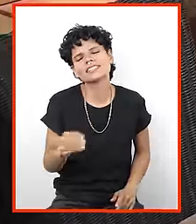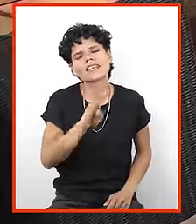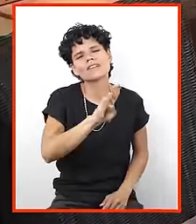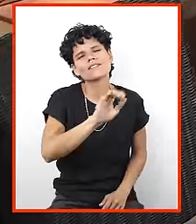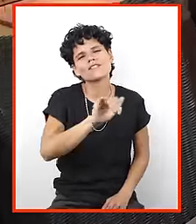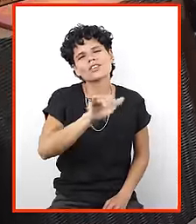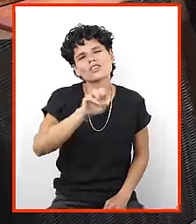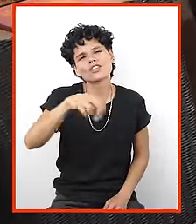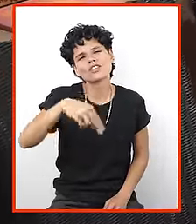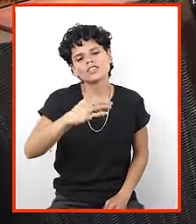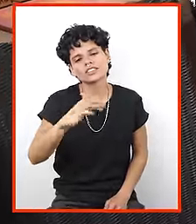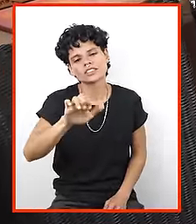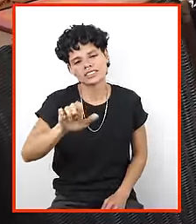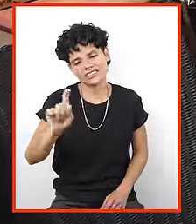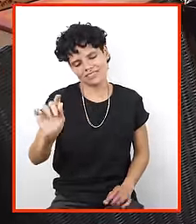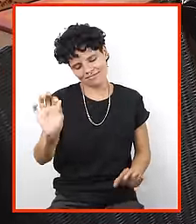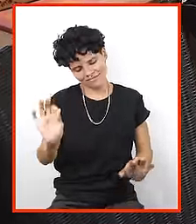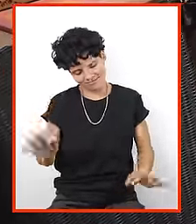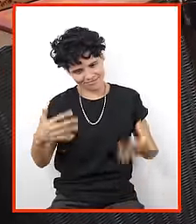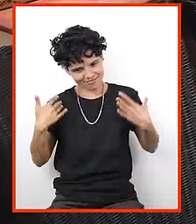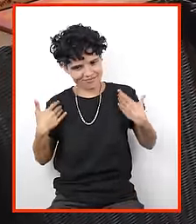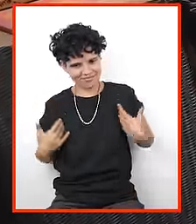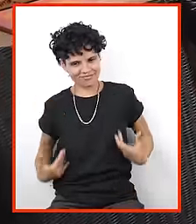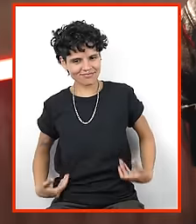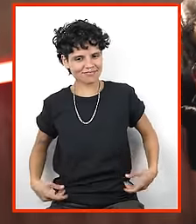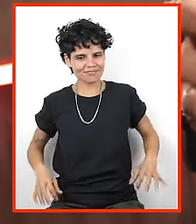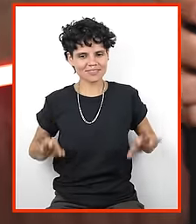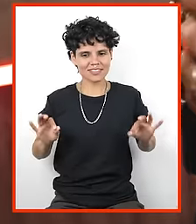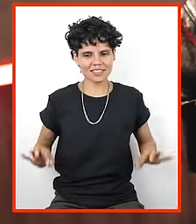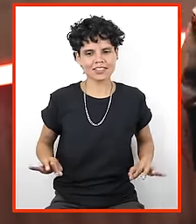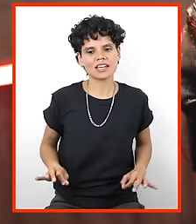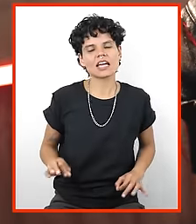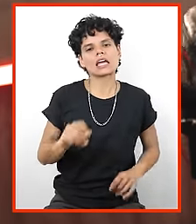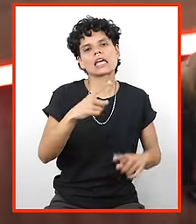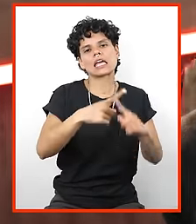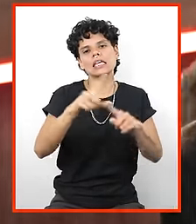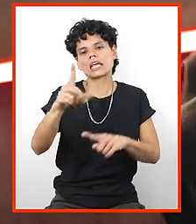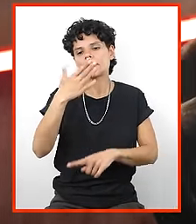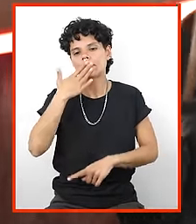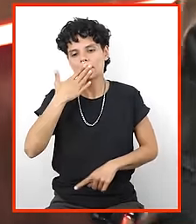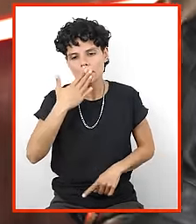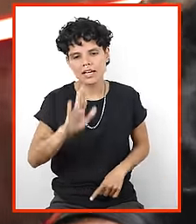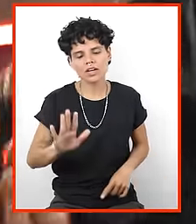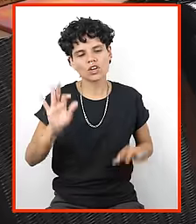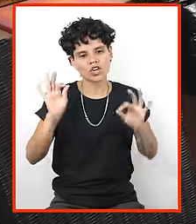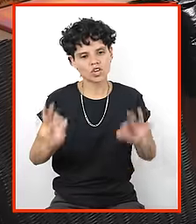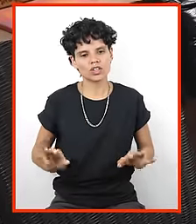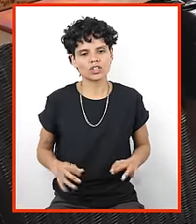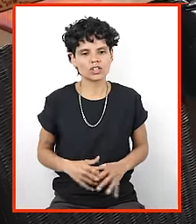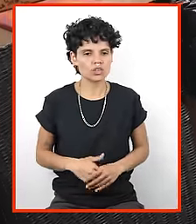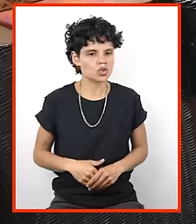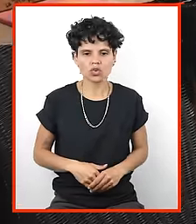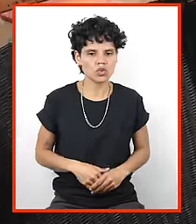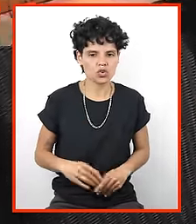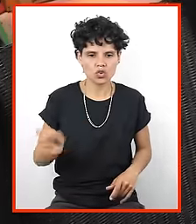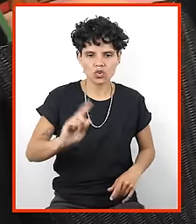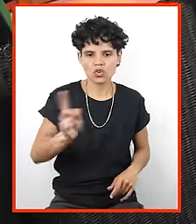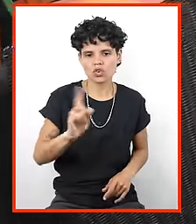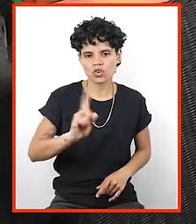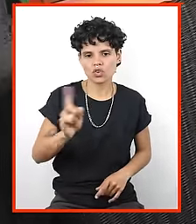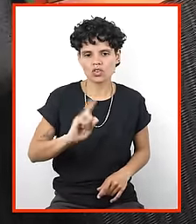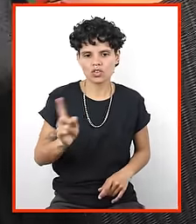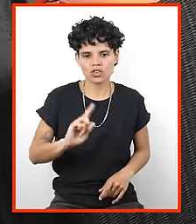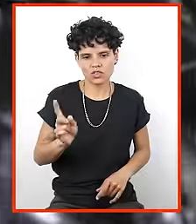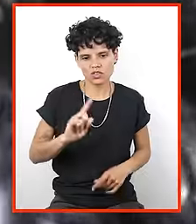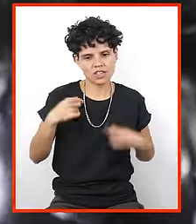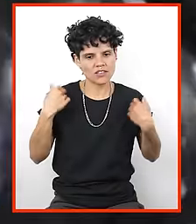Beyoncé! Sí, ¿viste? Me gusta, hubiera sido XL mejor. Sí, pero esa está sutil. No, qué mala gracia,